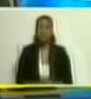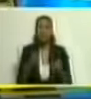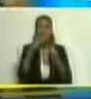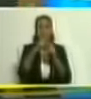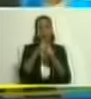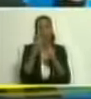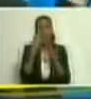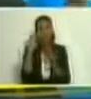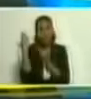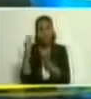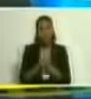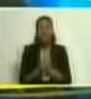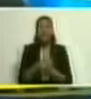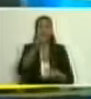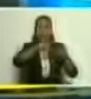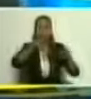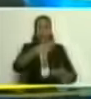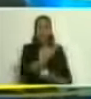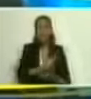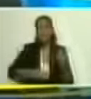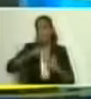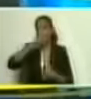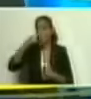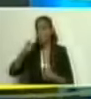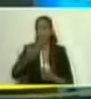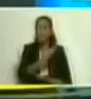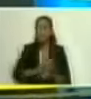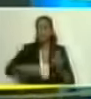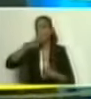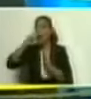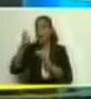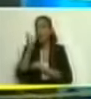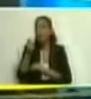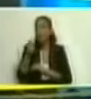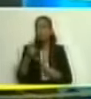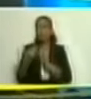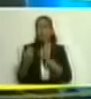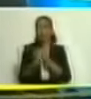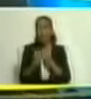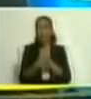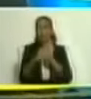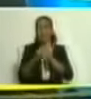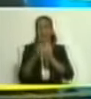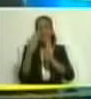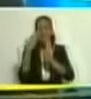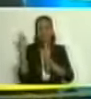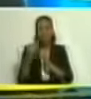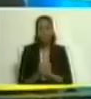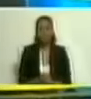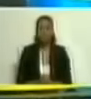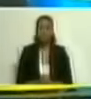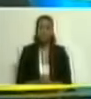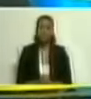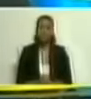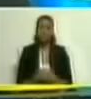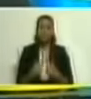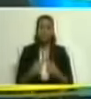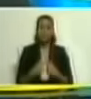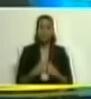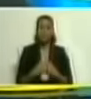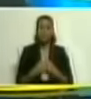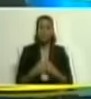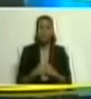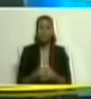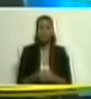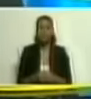Palabras del ciudadano Nicolás Maduro Moros, presidente constitucional de la República Bolivariana de Venezuela. Bueno, thank